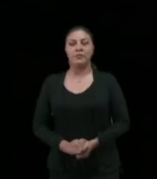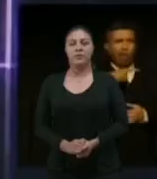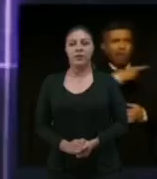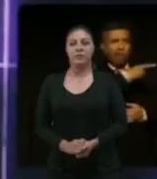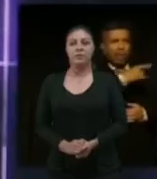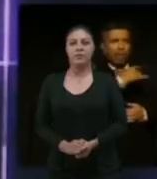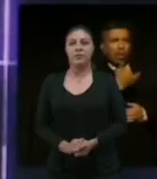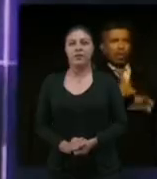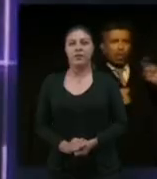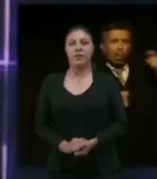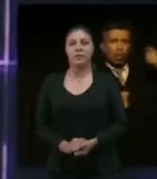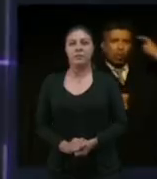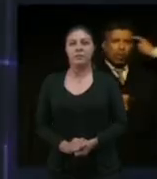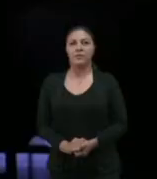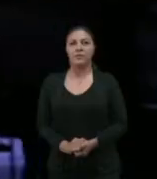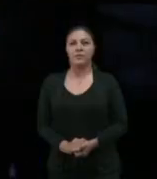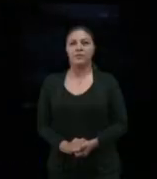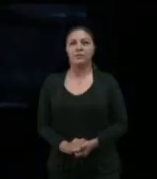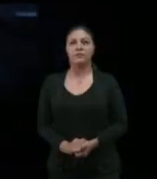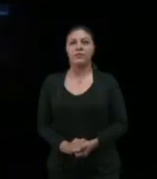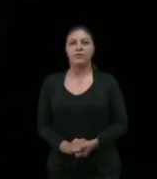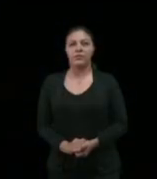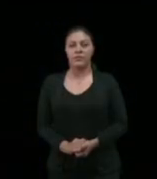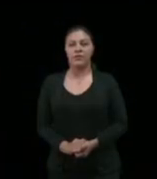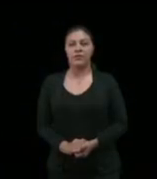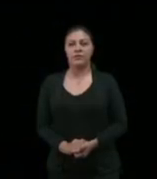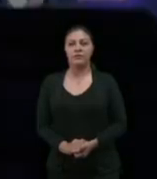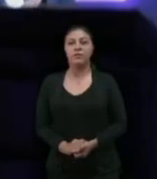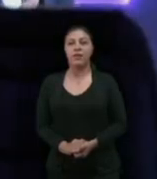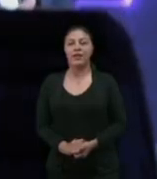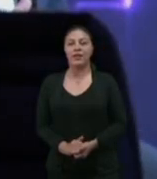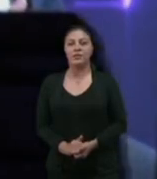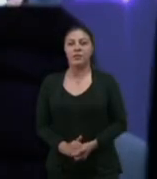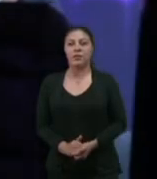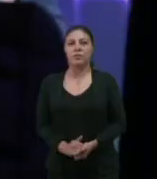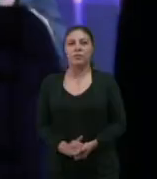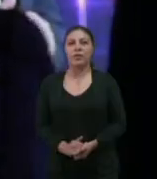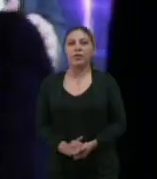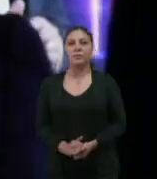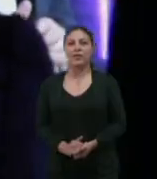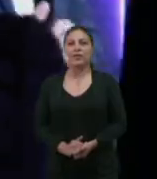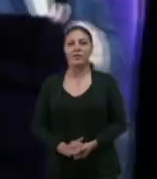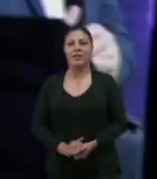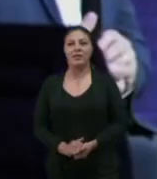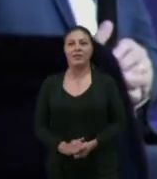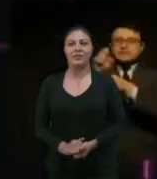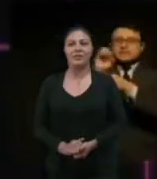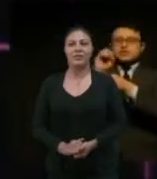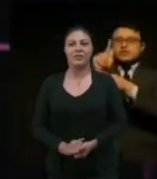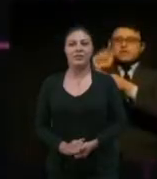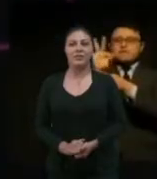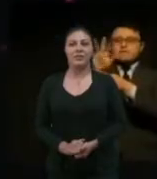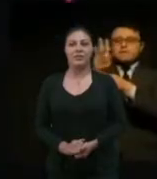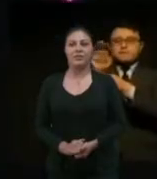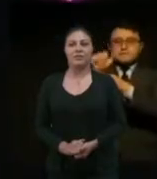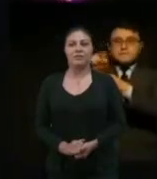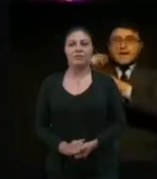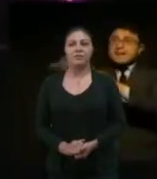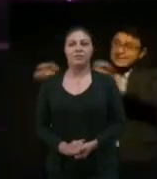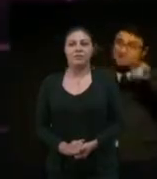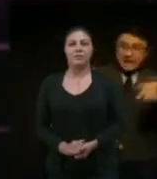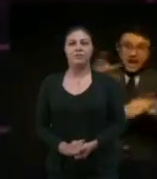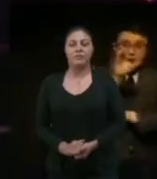que hoy está acompañando a todos los emprendedores del país que no hay límites y hoy podemos decir también con